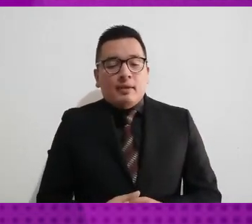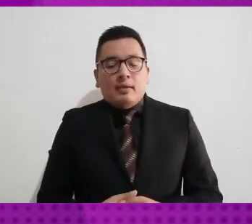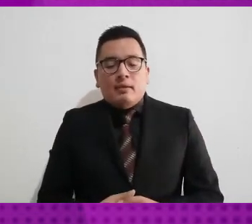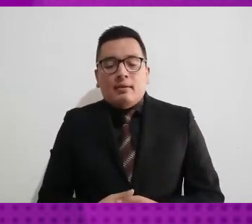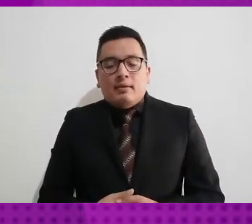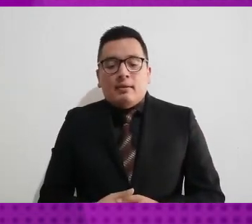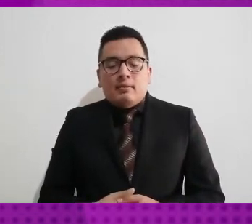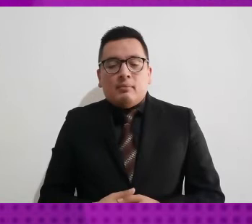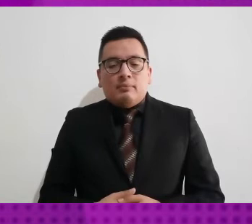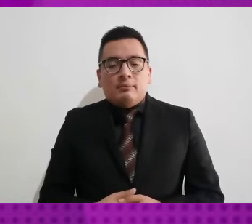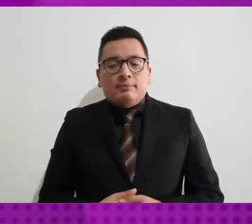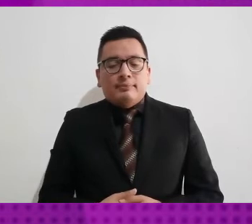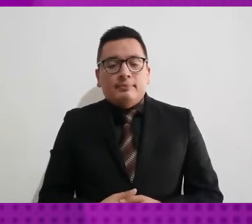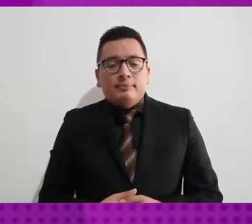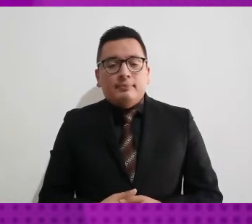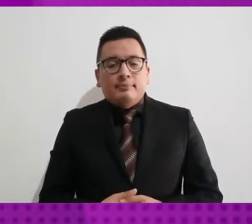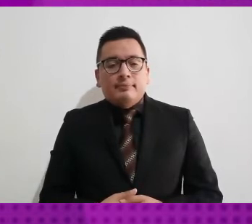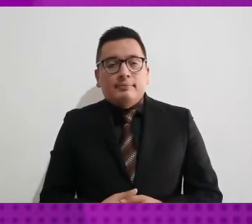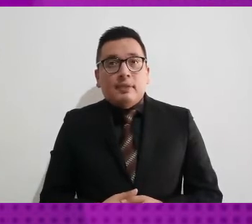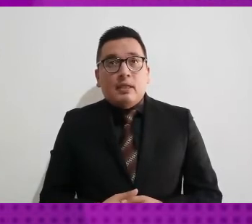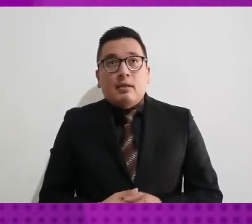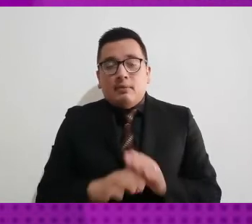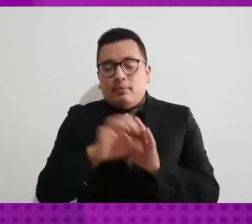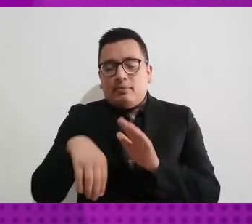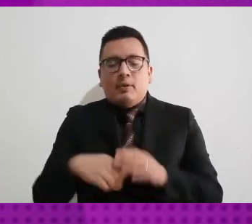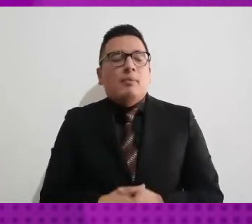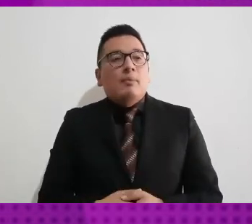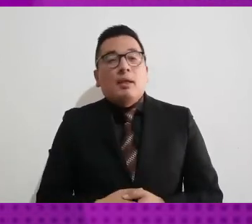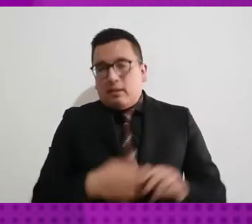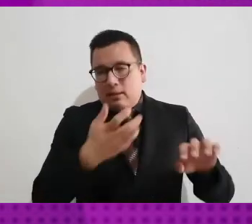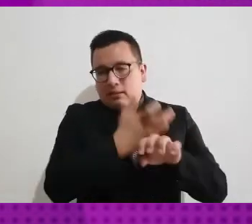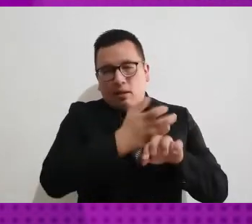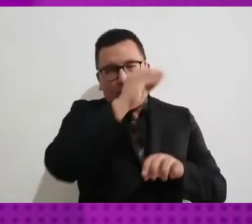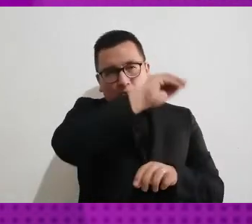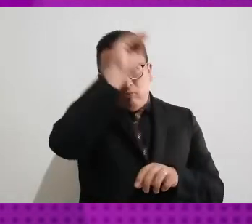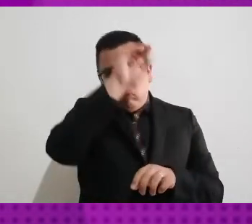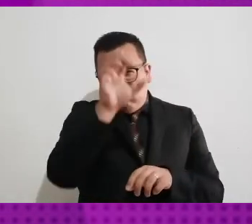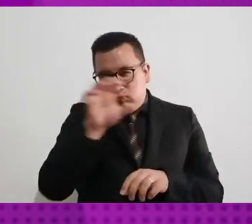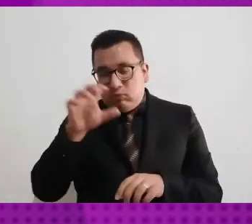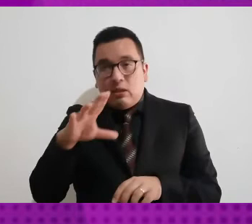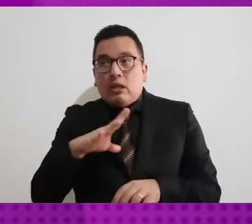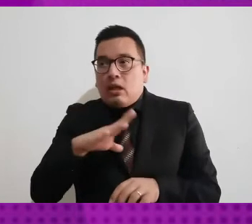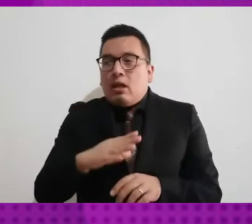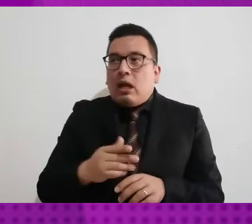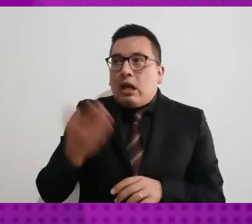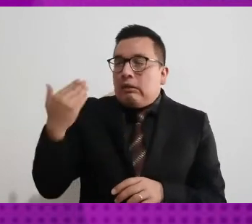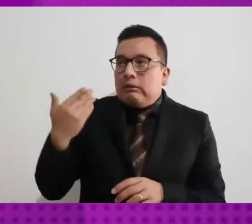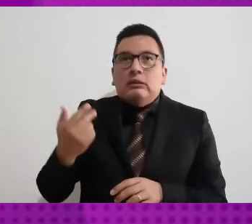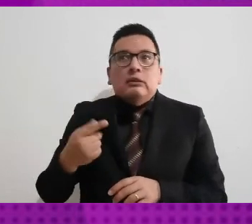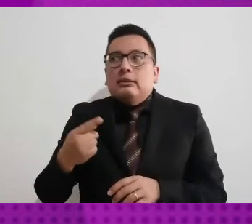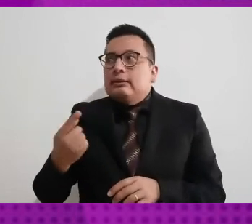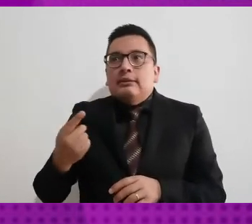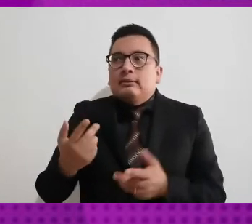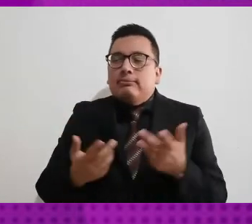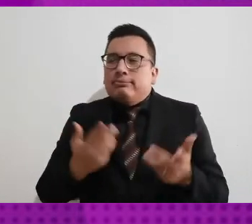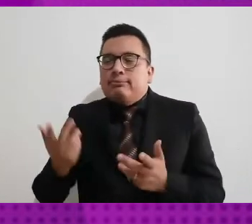nivel de autonomía e independencia que han venido adquiriendo los institutos electorales locales. Se estableció